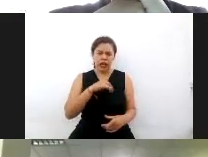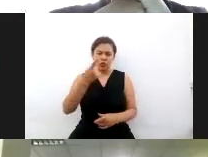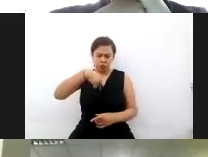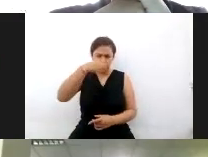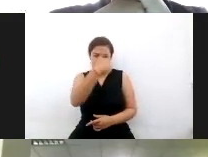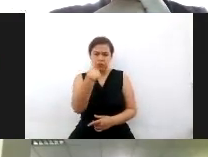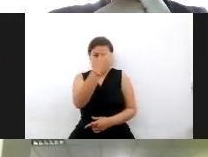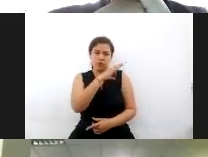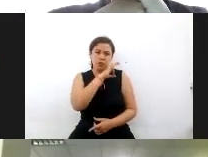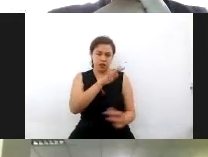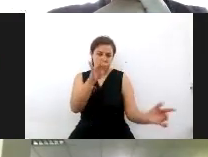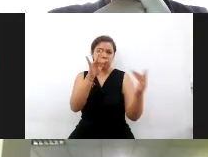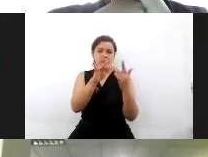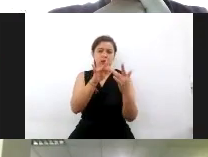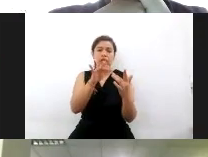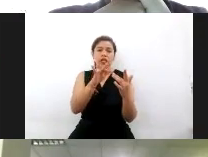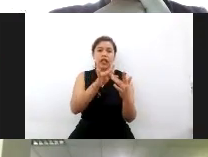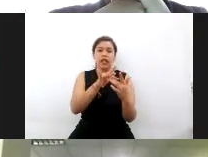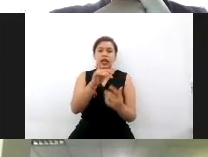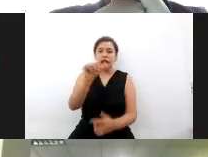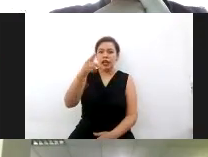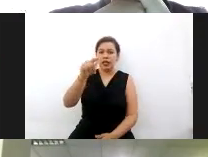encontrar directamente en la página de la agencia